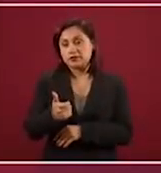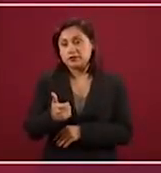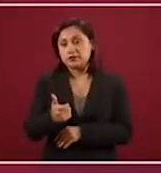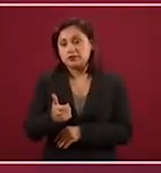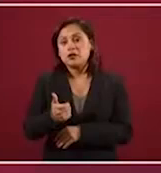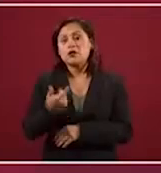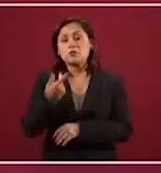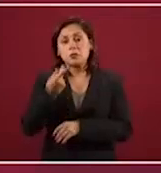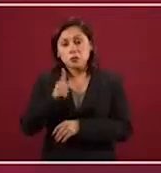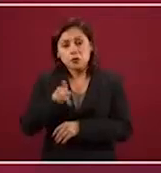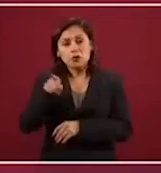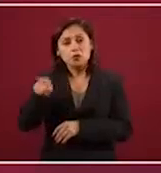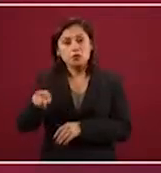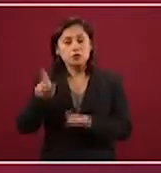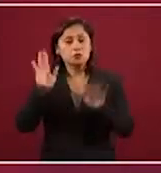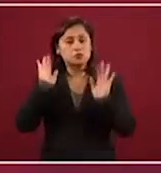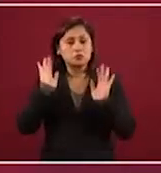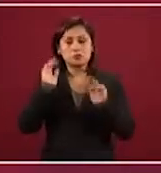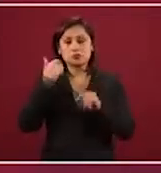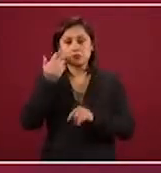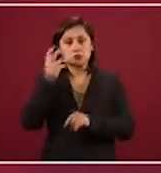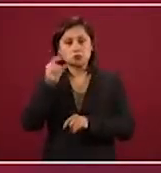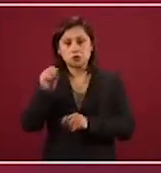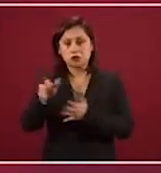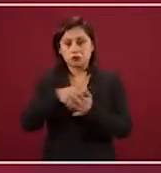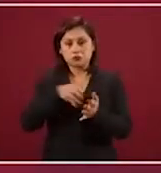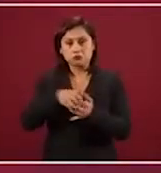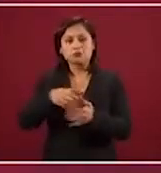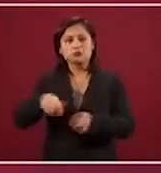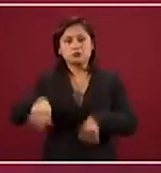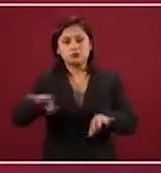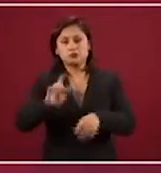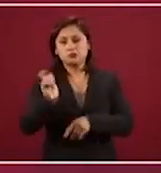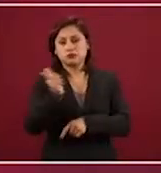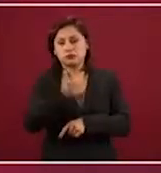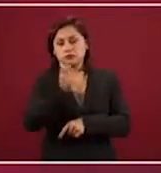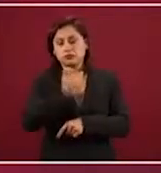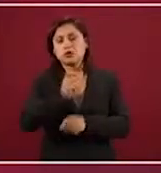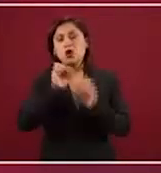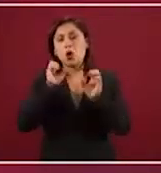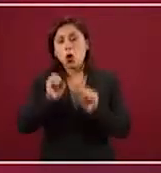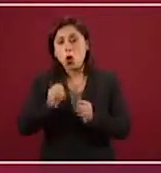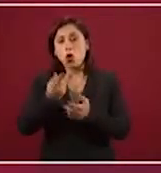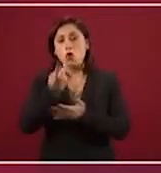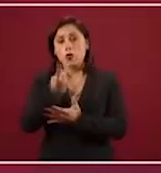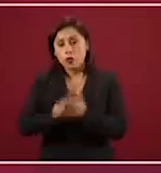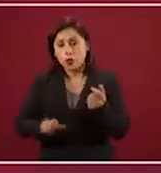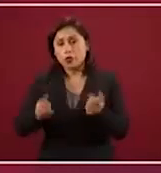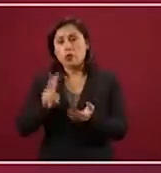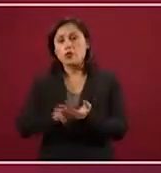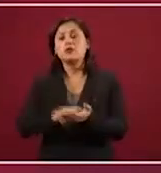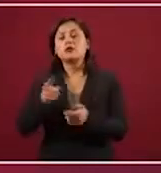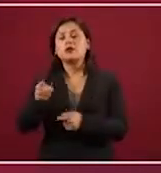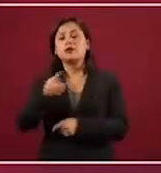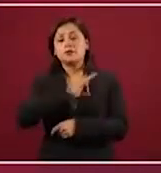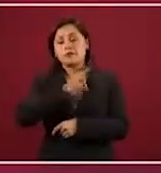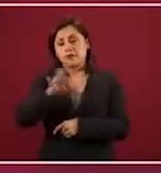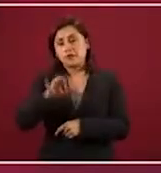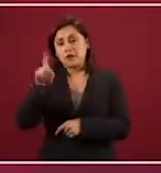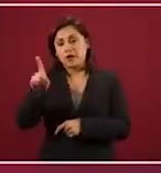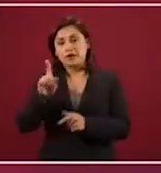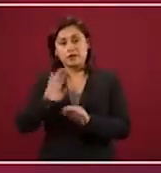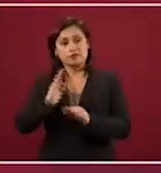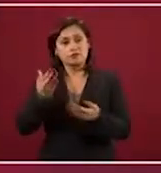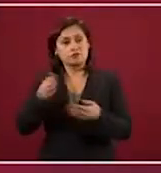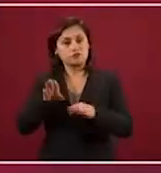pago fijos o sea que les congela el pago el tiempo el crédito no les cambia el tiempo no les cambia el plazo simplemente les fija se les congela el pago